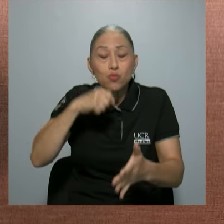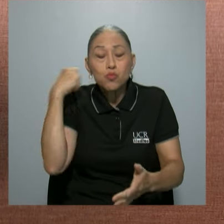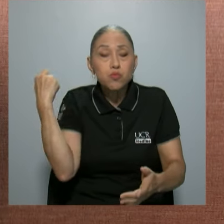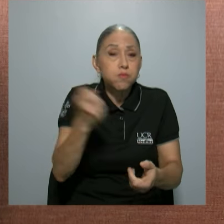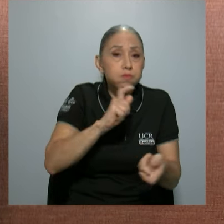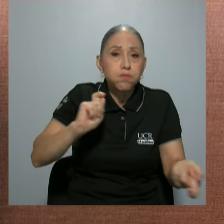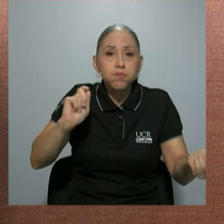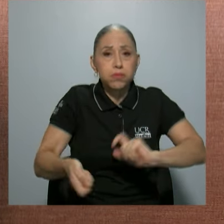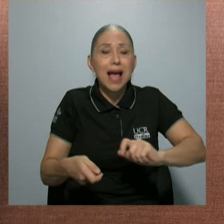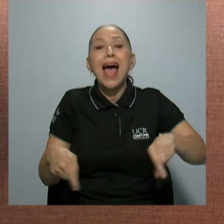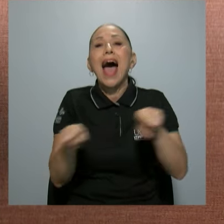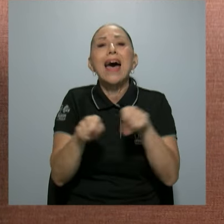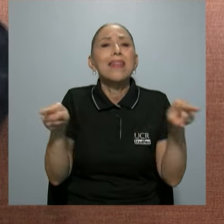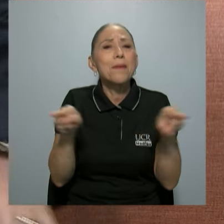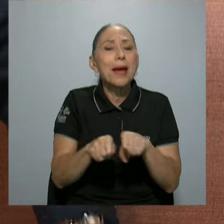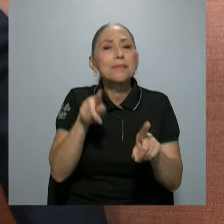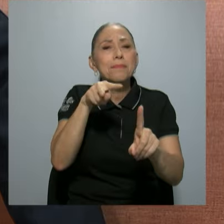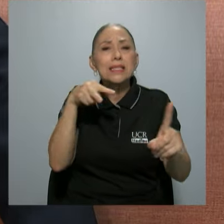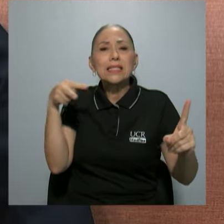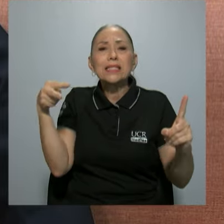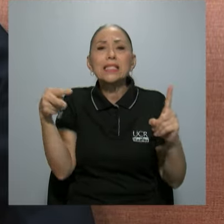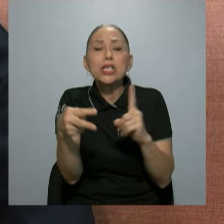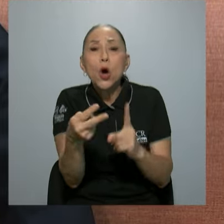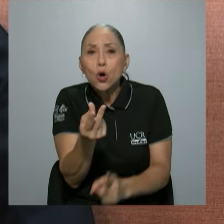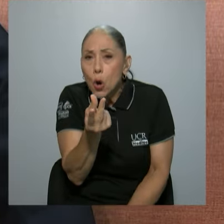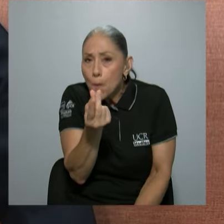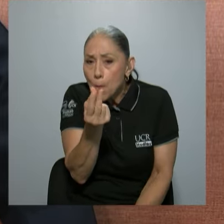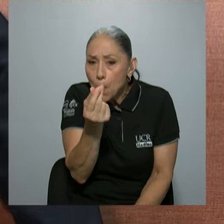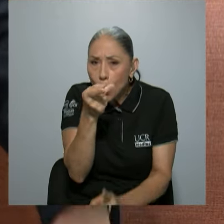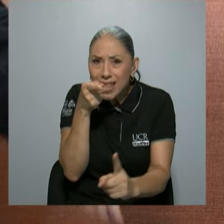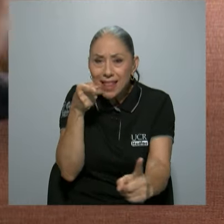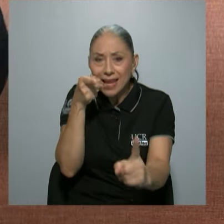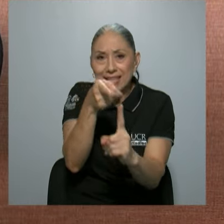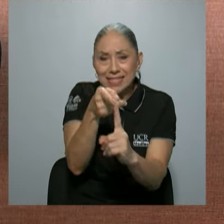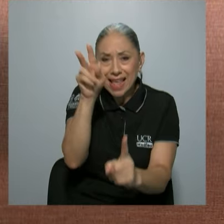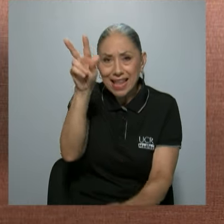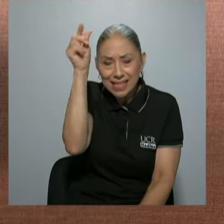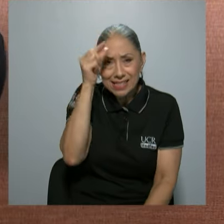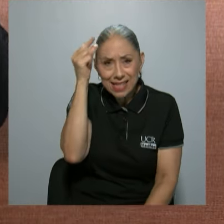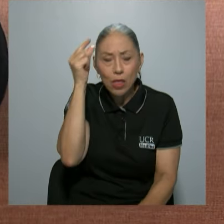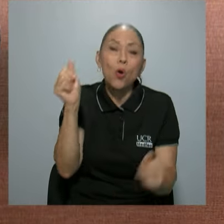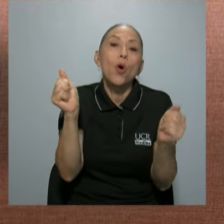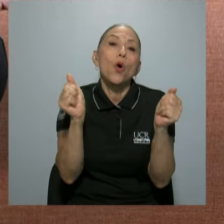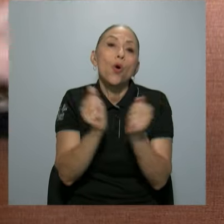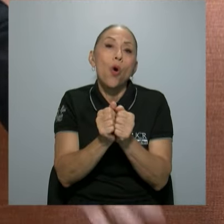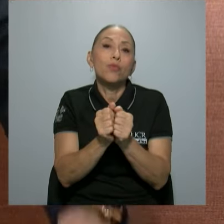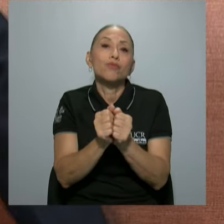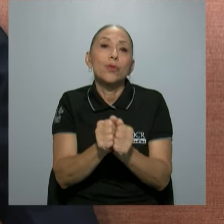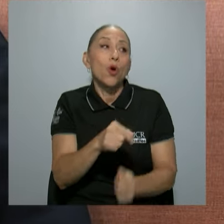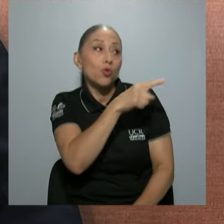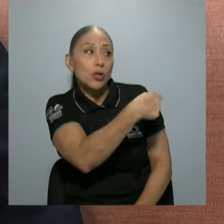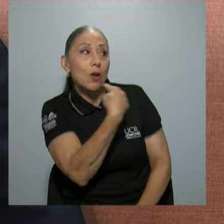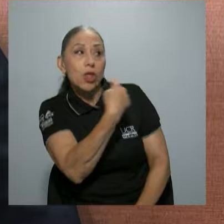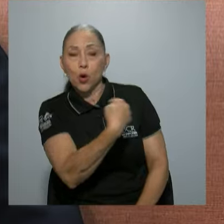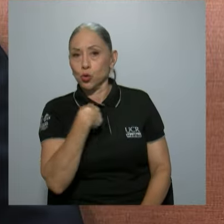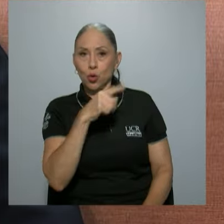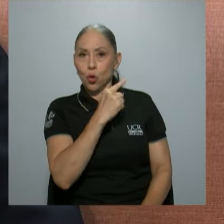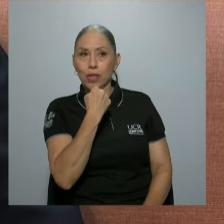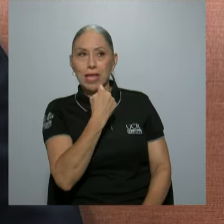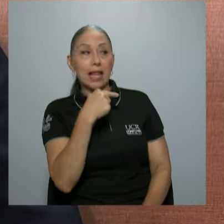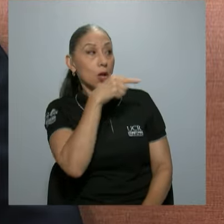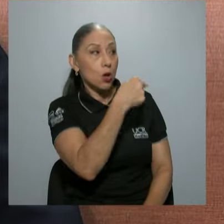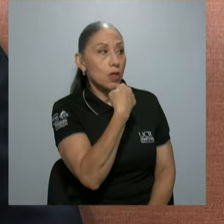totalmente monetarista de el Estado, con, ya usted, no lo dije yo, lo dijo usted, con